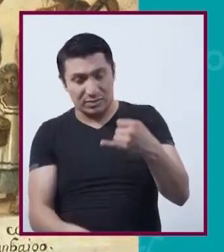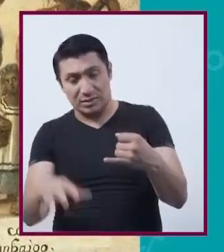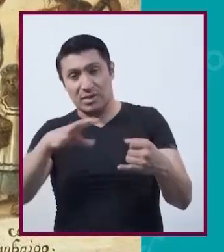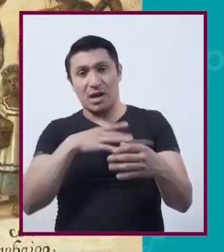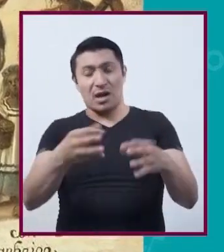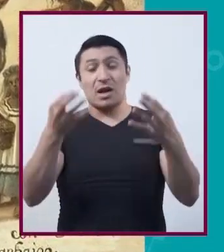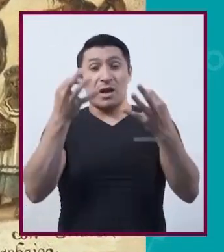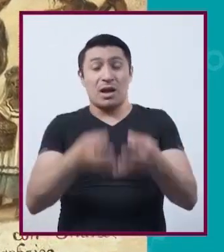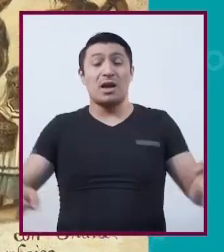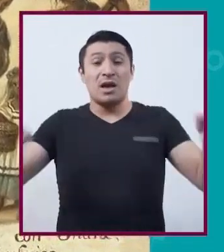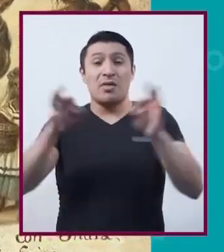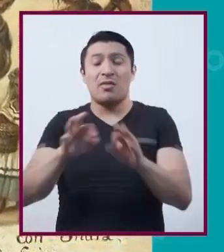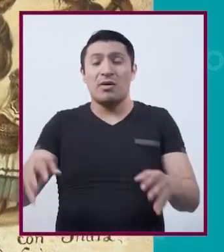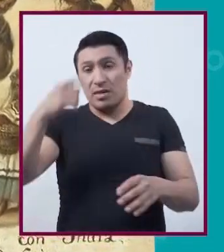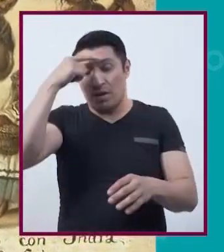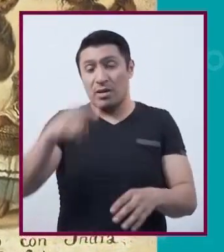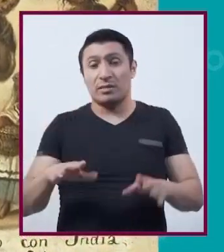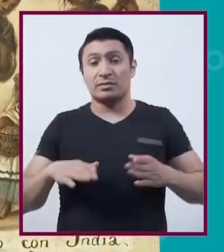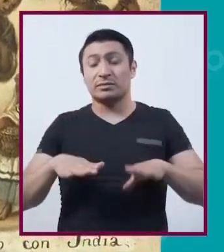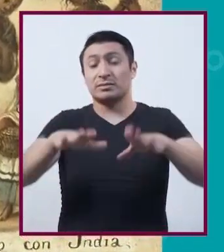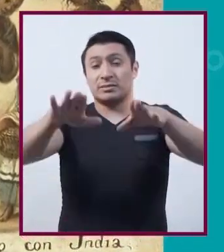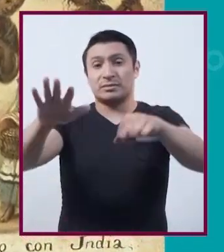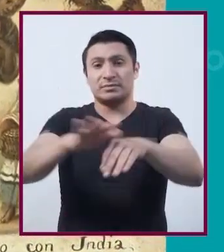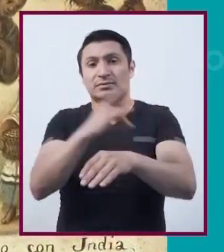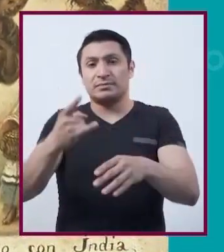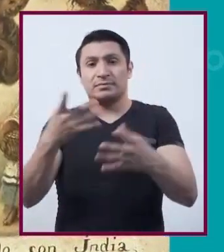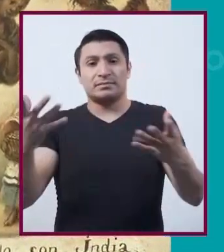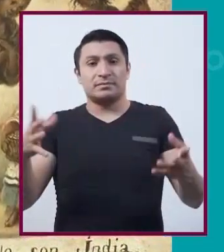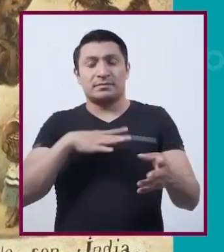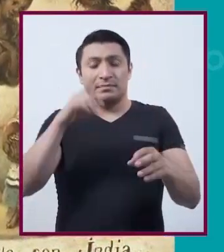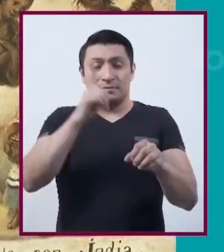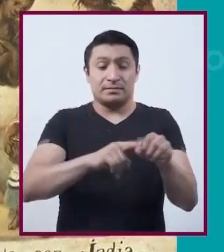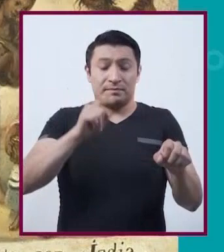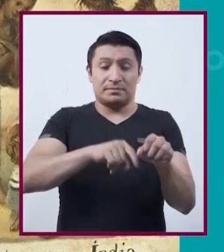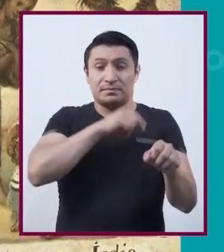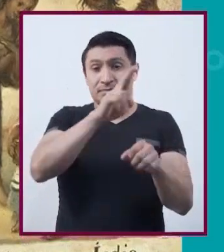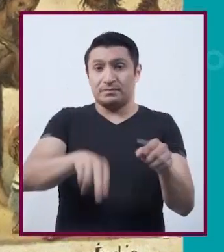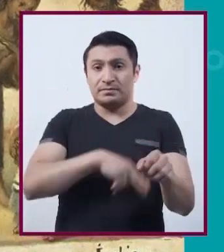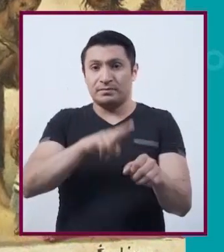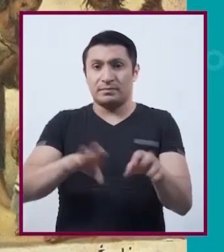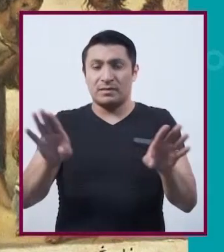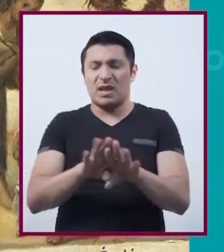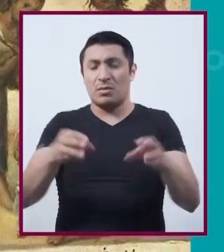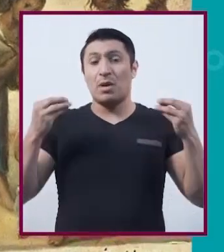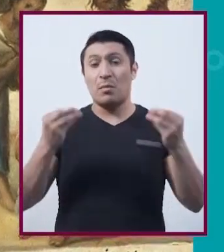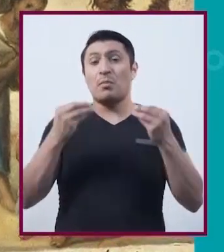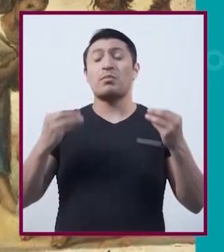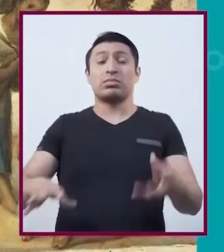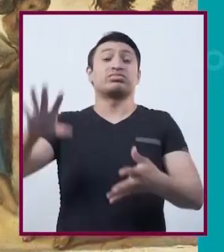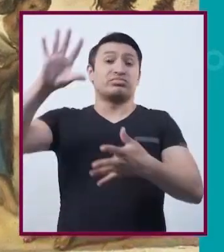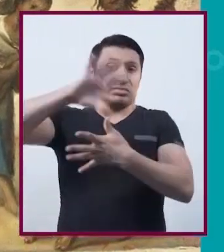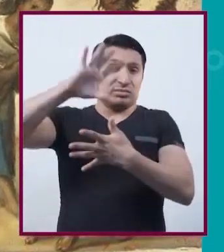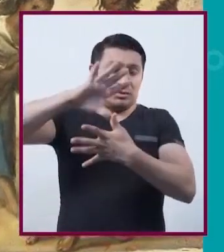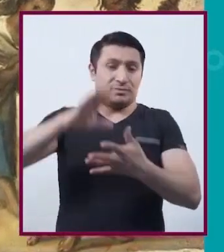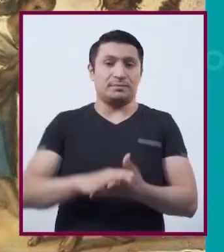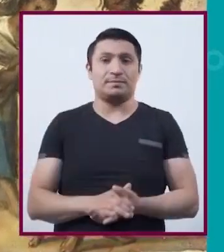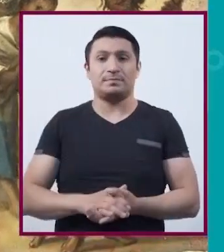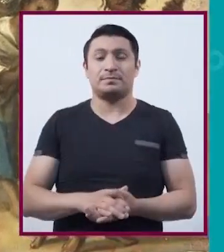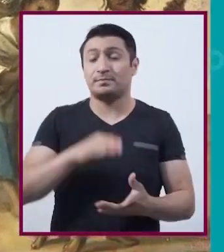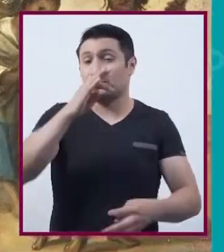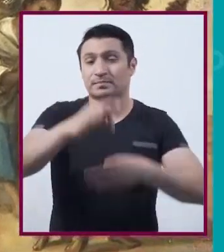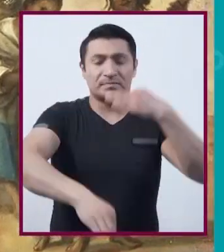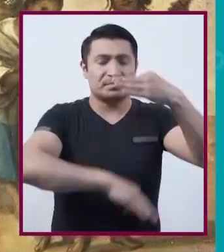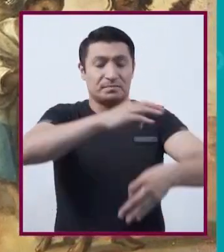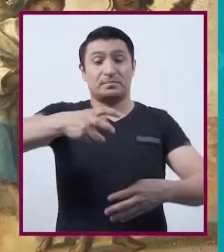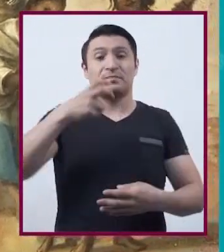ideología, una nueva estructura de poder y una nueva cultura que, a su vez, produjeron nuevas identidades históricas: